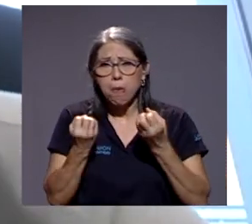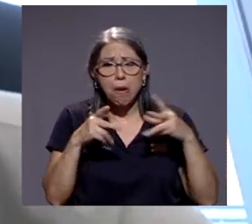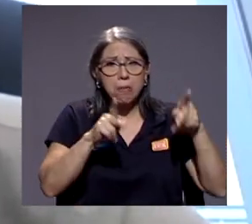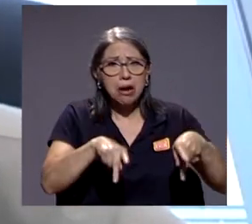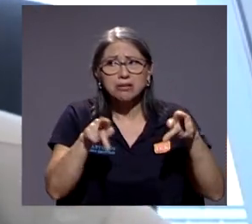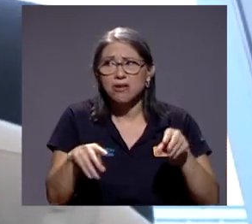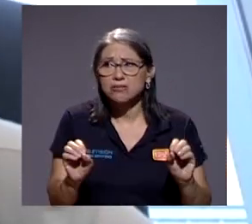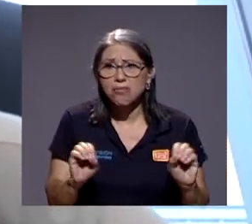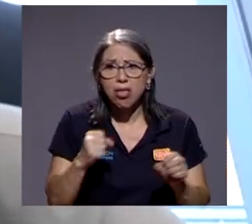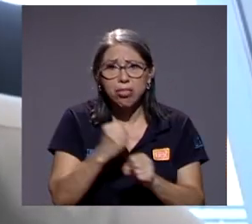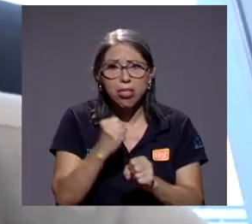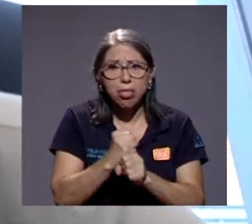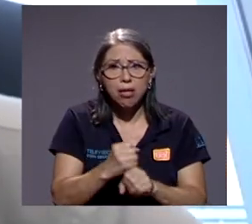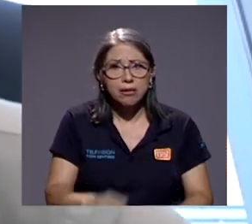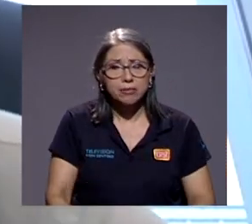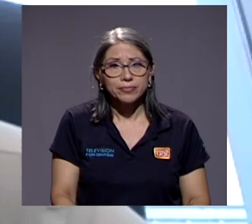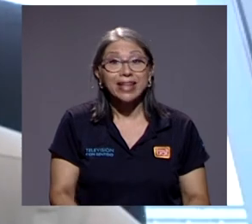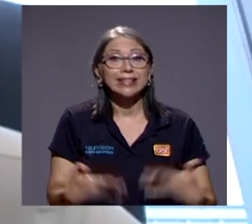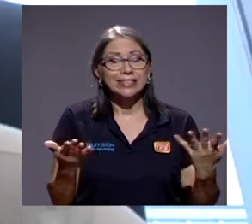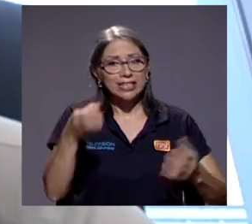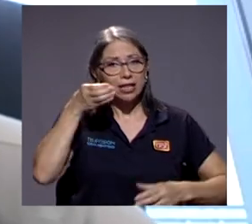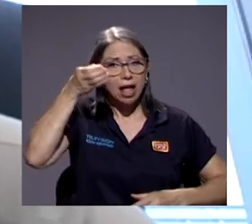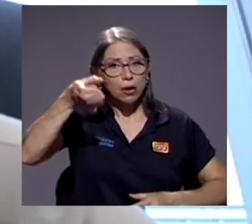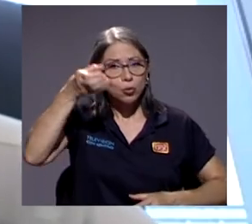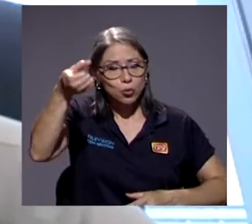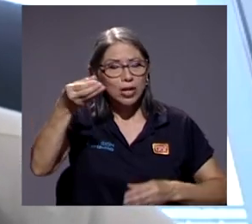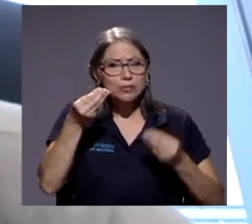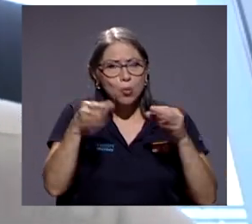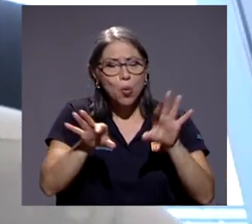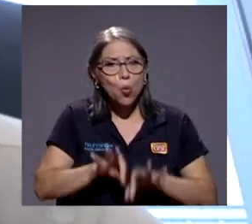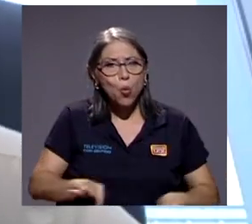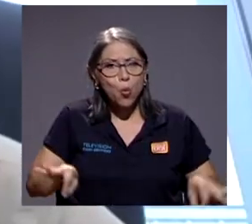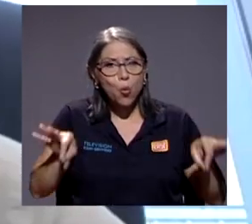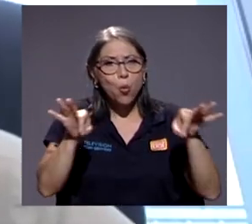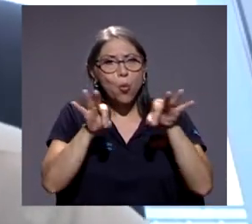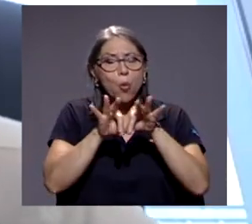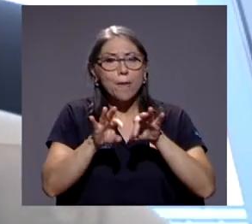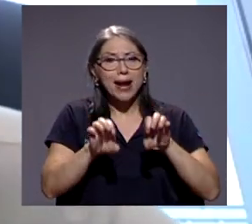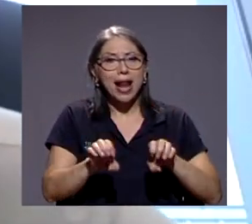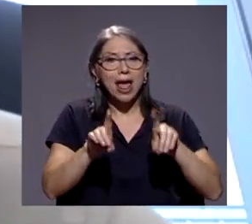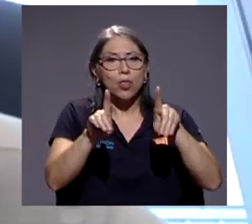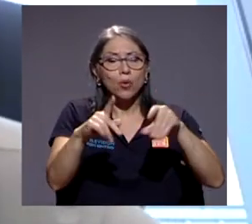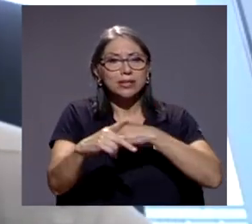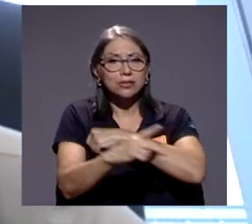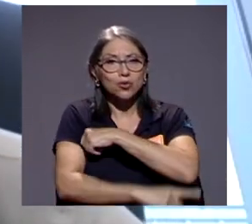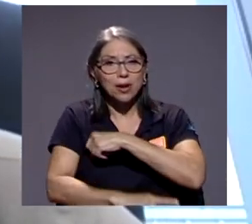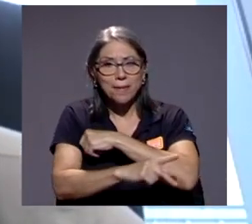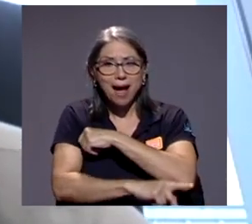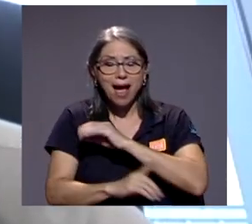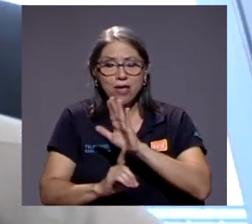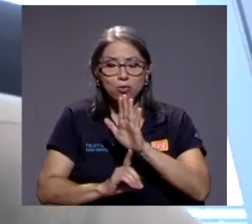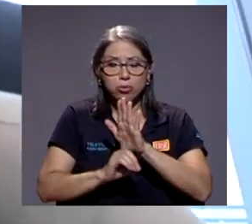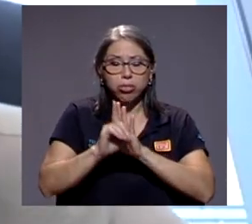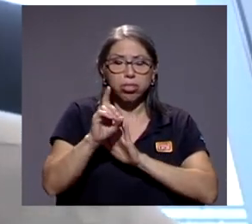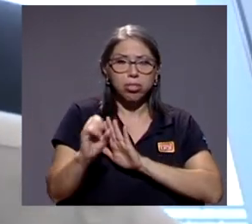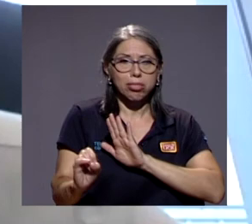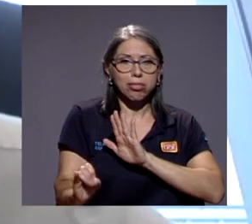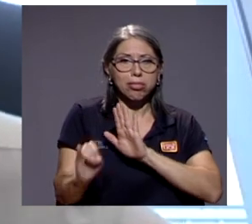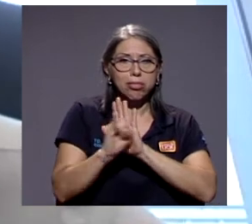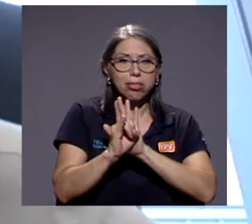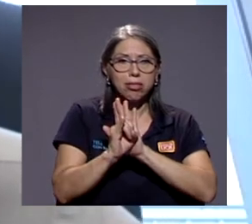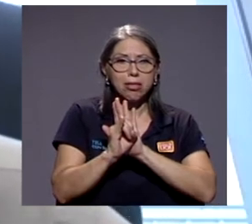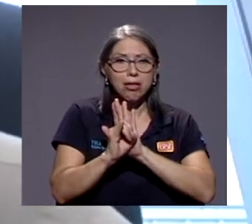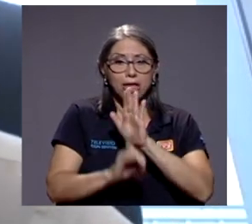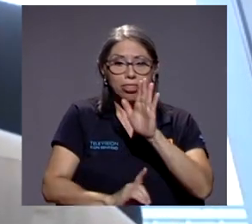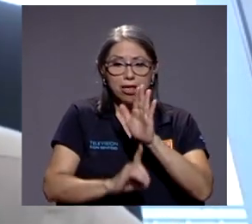obviamente la cultura es un sector estratégico para la educación del país para el desarrollo de nuestra identidad para el desarrollo pleno